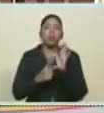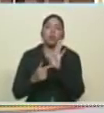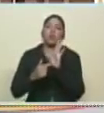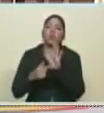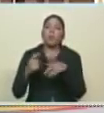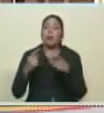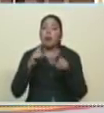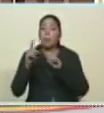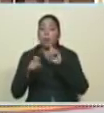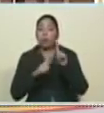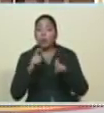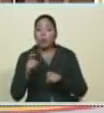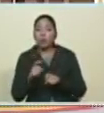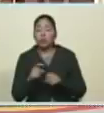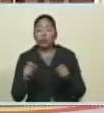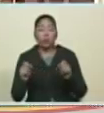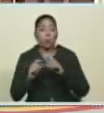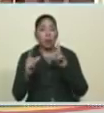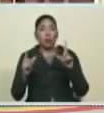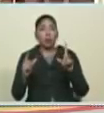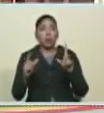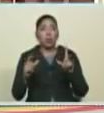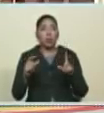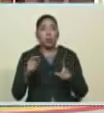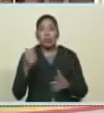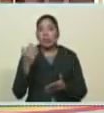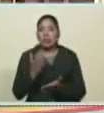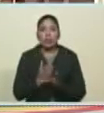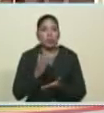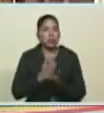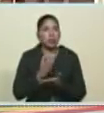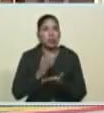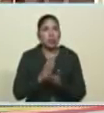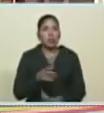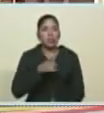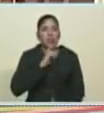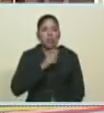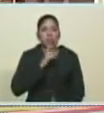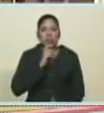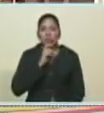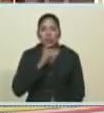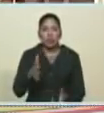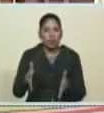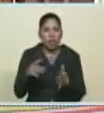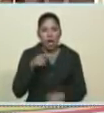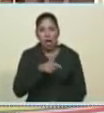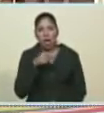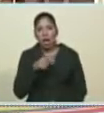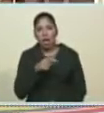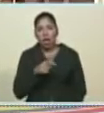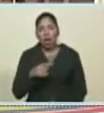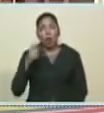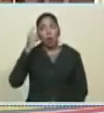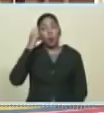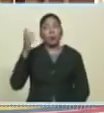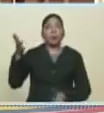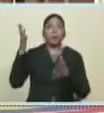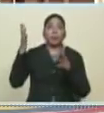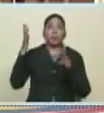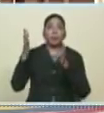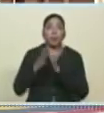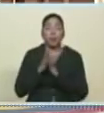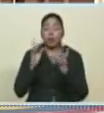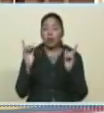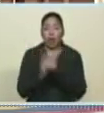encuestas. Sorpresa, estamos ganando. Táchira siempre ha sido muy difícil para la revolución. Algún día eso cambiará. Lo